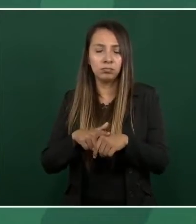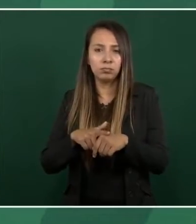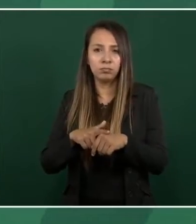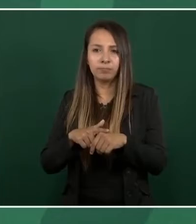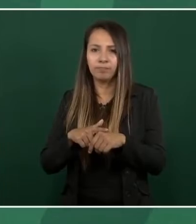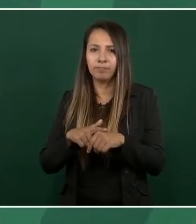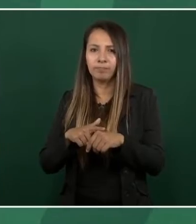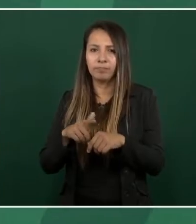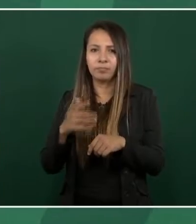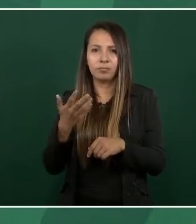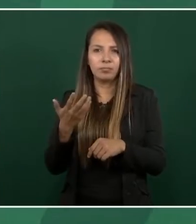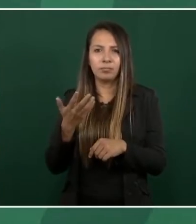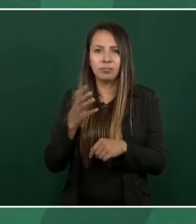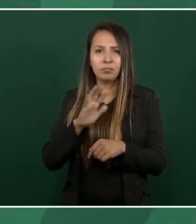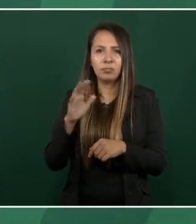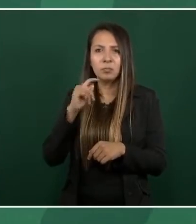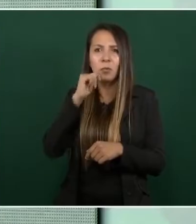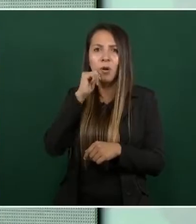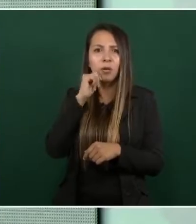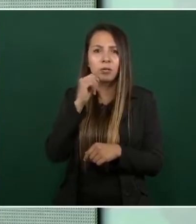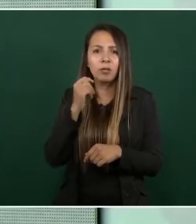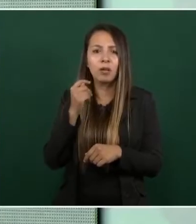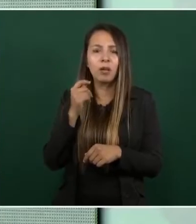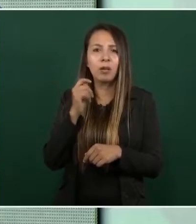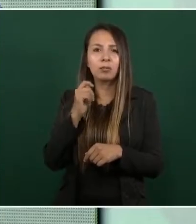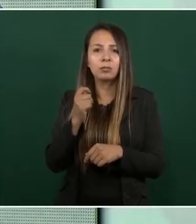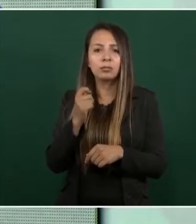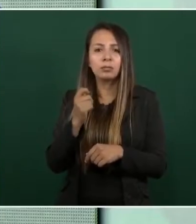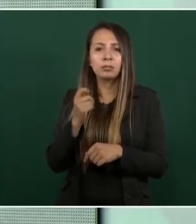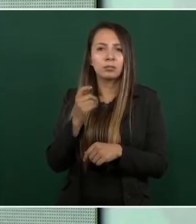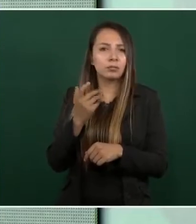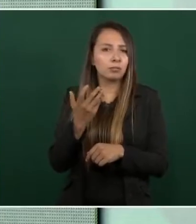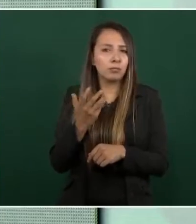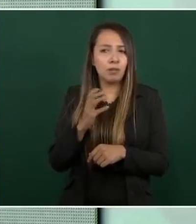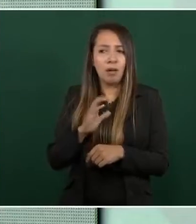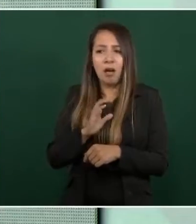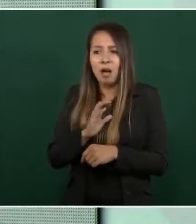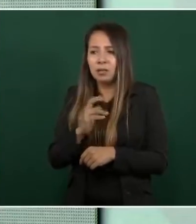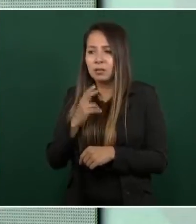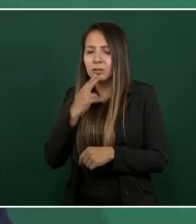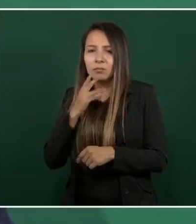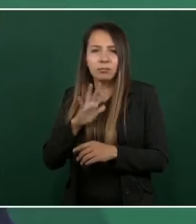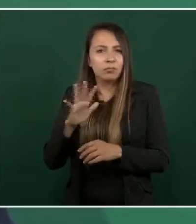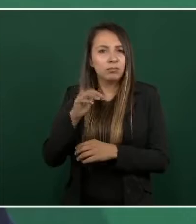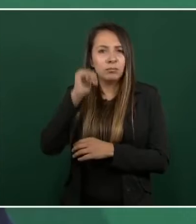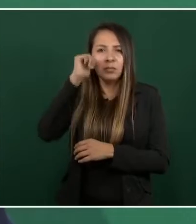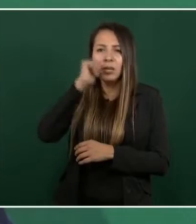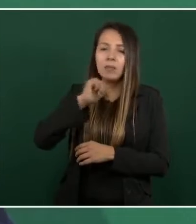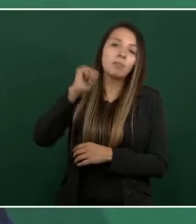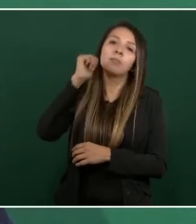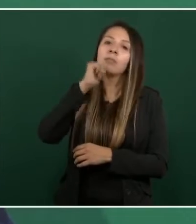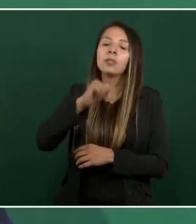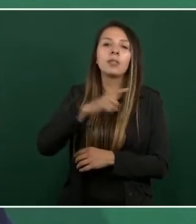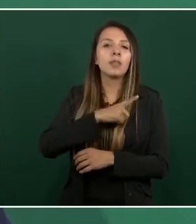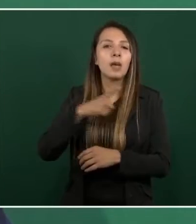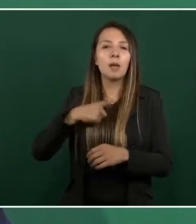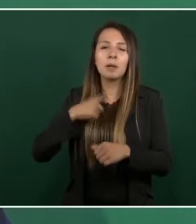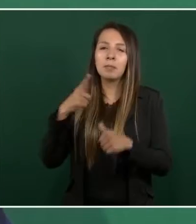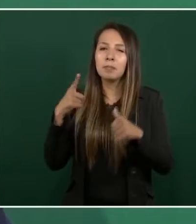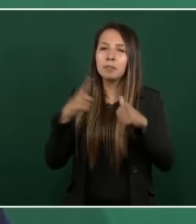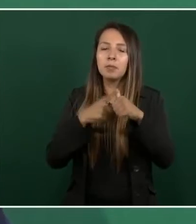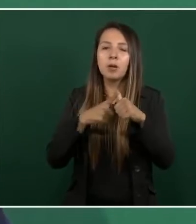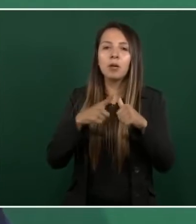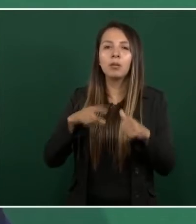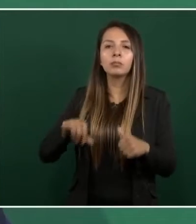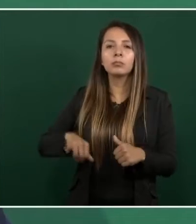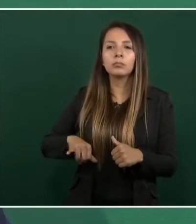por legítimo que sea, siempre debe estar el interés del